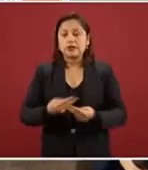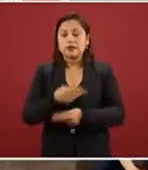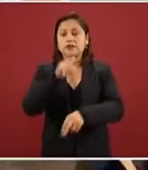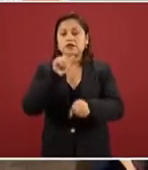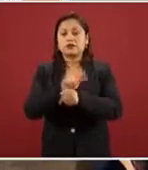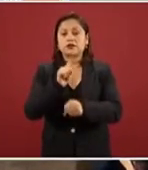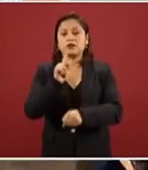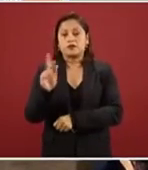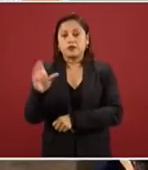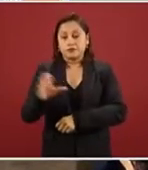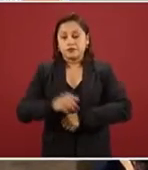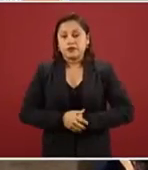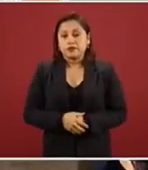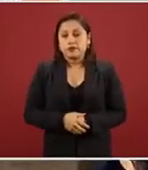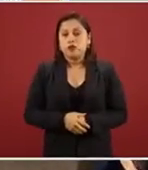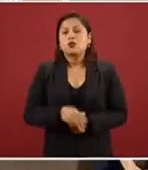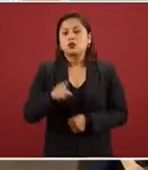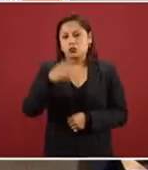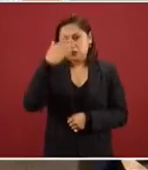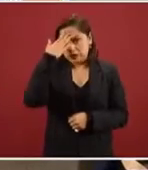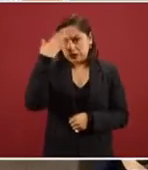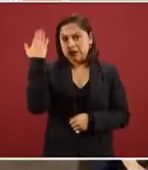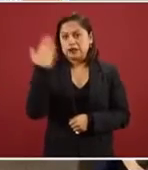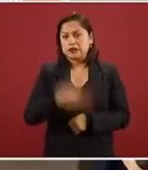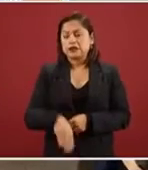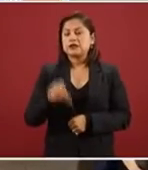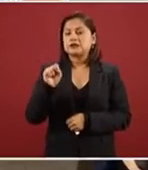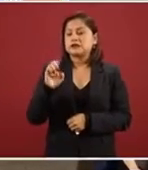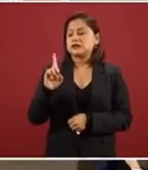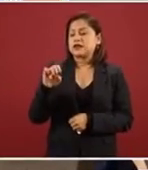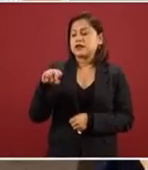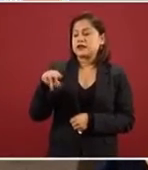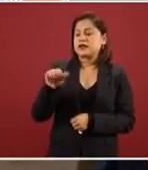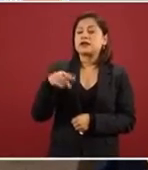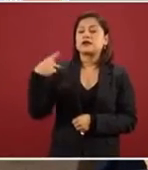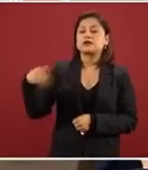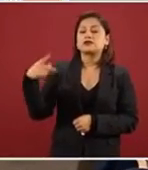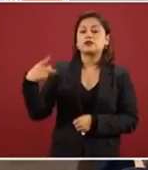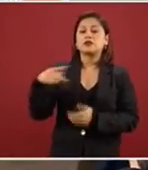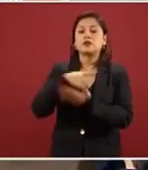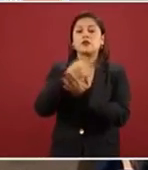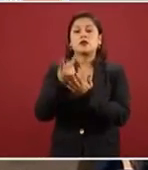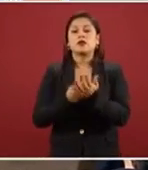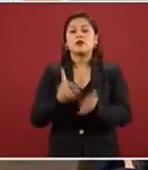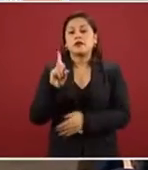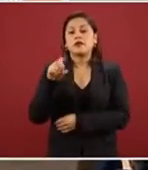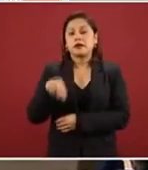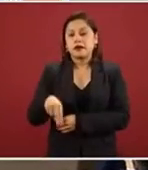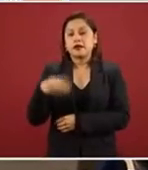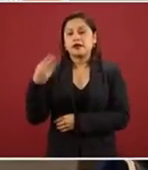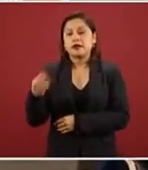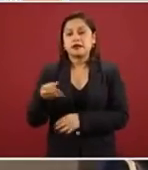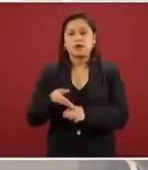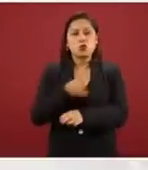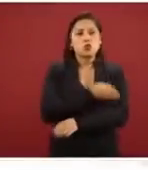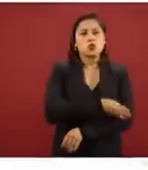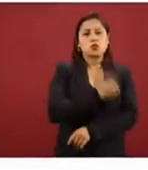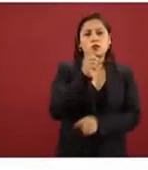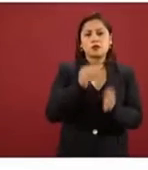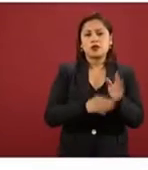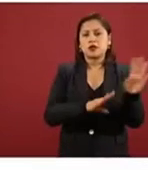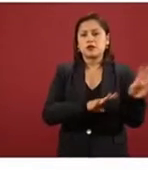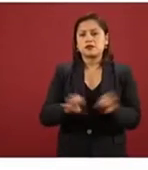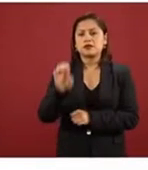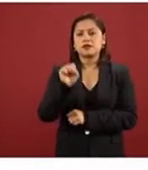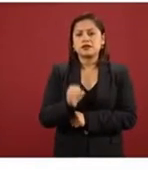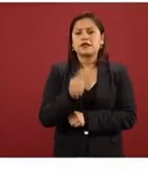Como ustedes saben, la Secretaría de la Defensa Nacional, con su plan DN3E, que desde 1966